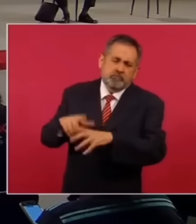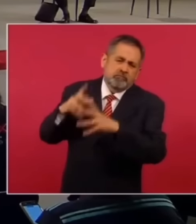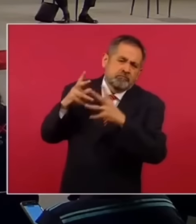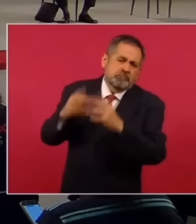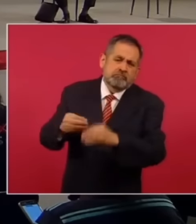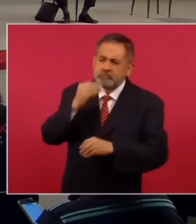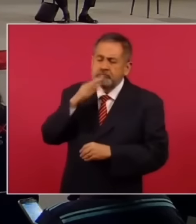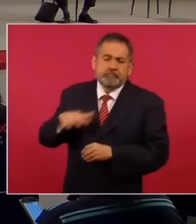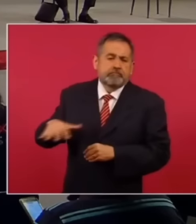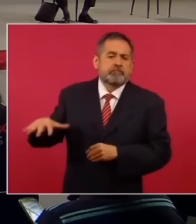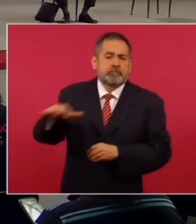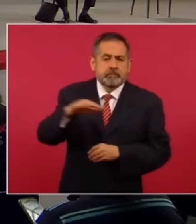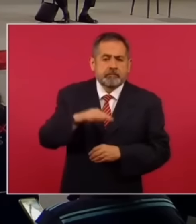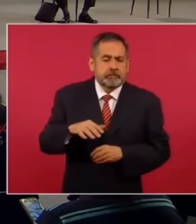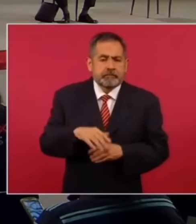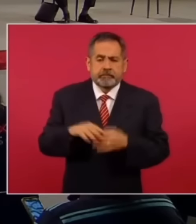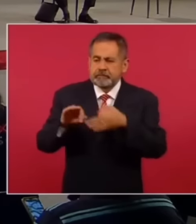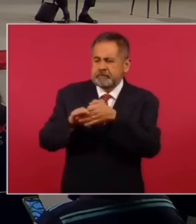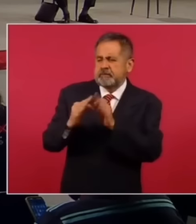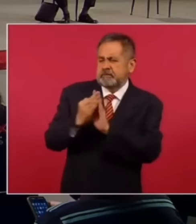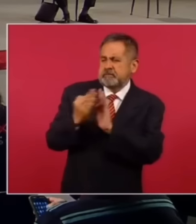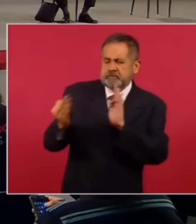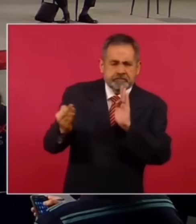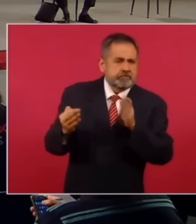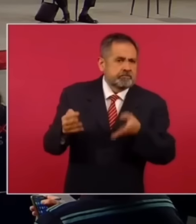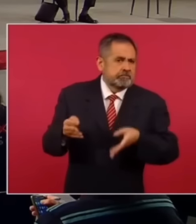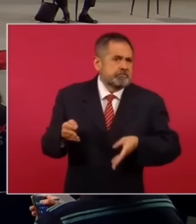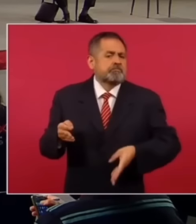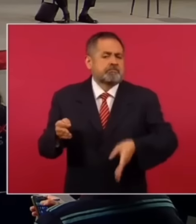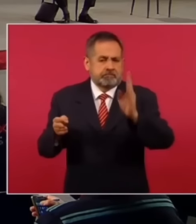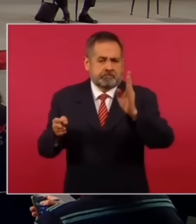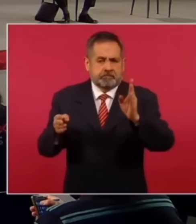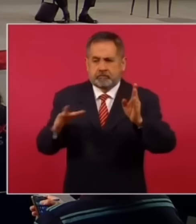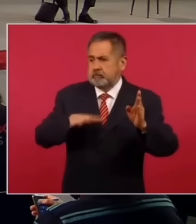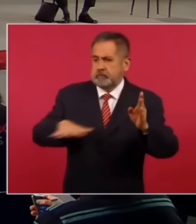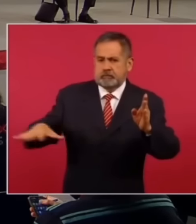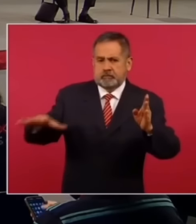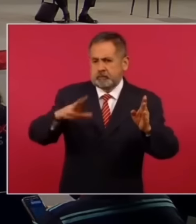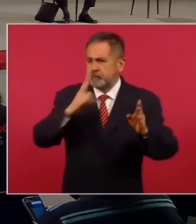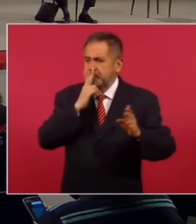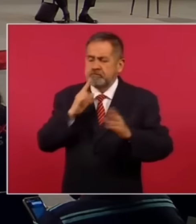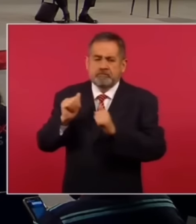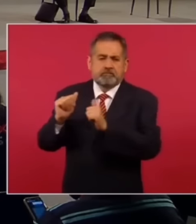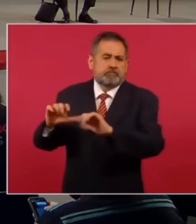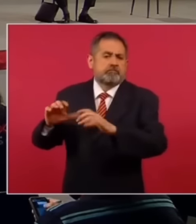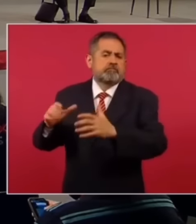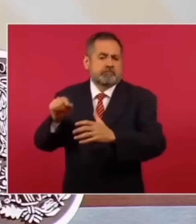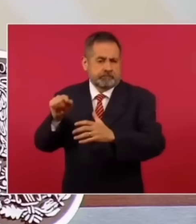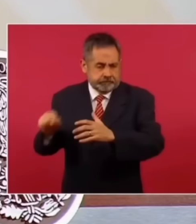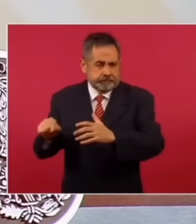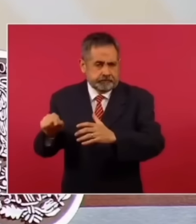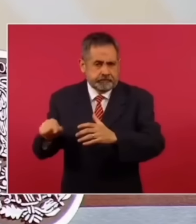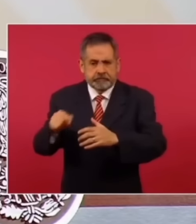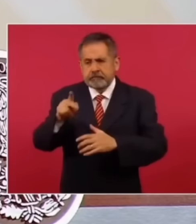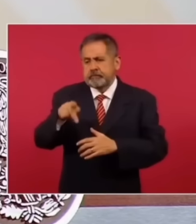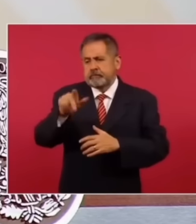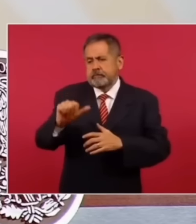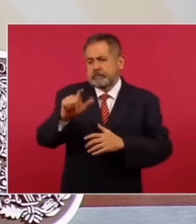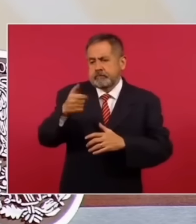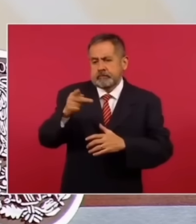que pasa en las cercanías de esta zona impresionante que es